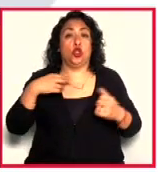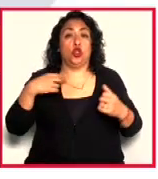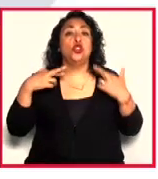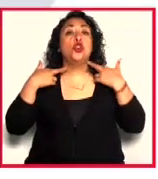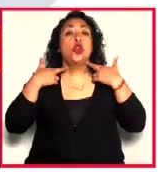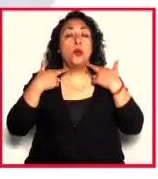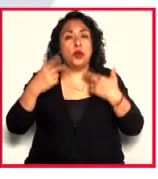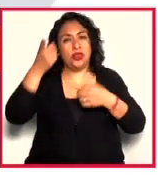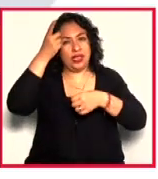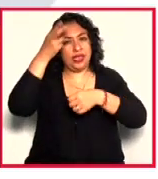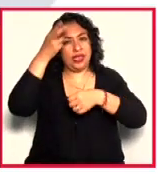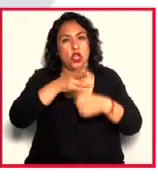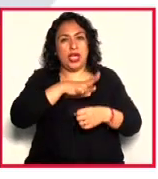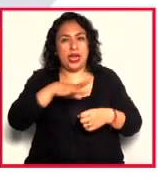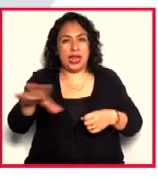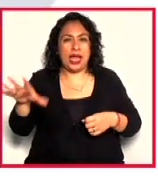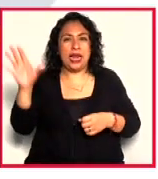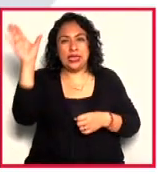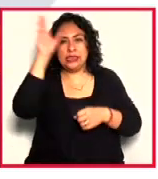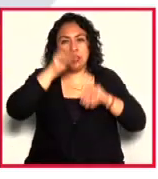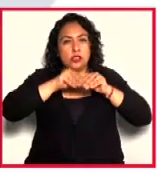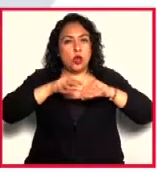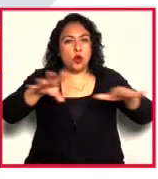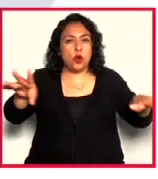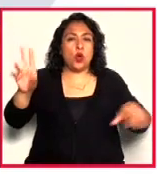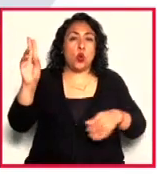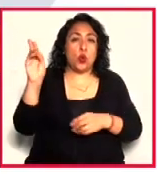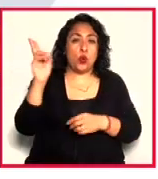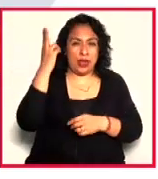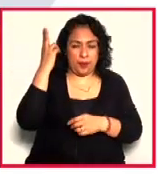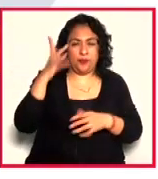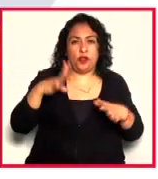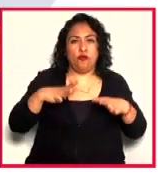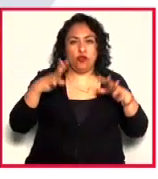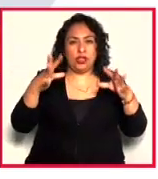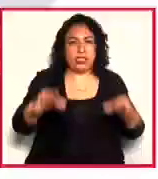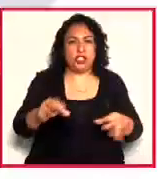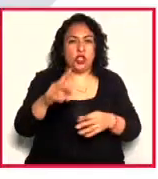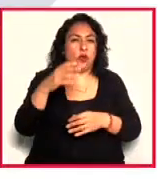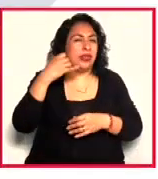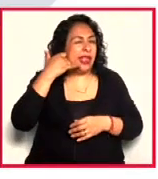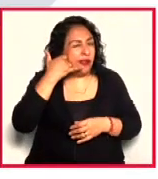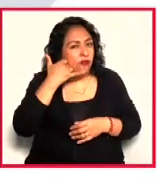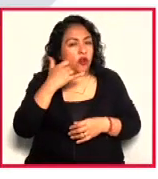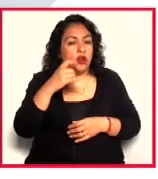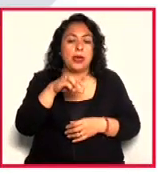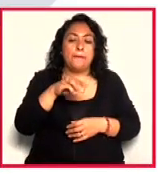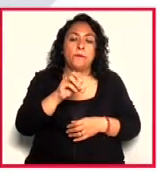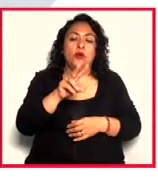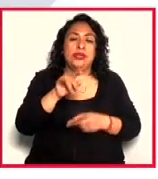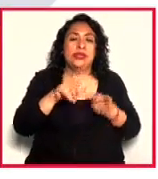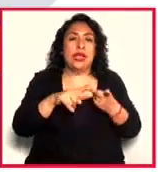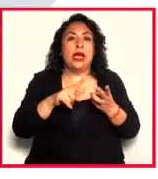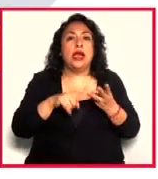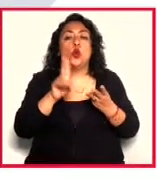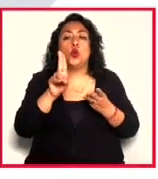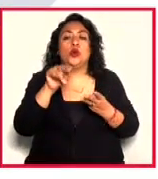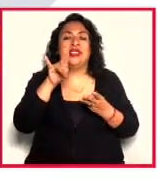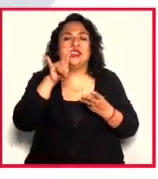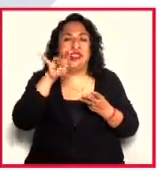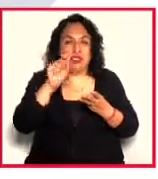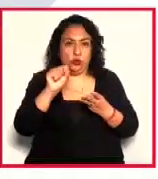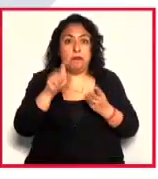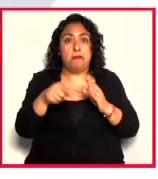Dirección General de Divulgación de la Ciencia de la UNAM, Fundación Telefónica Movistar México y Universo Museo de las Ciencias